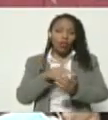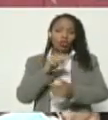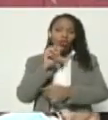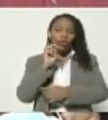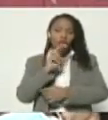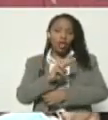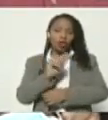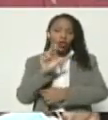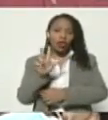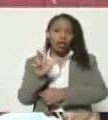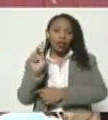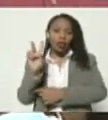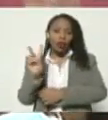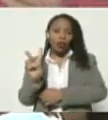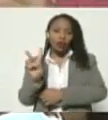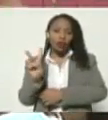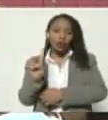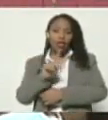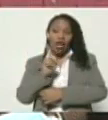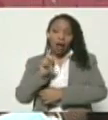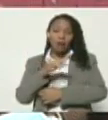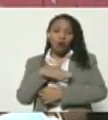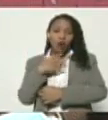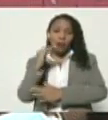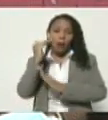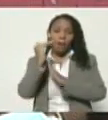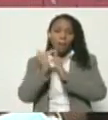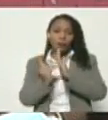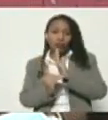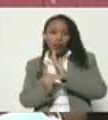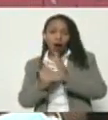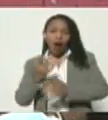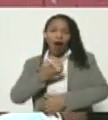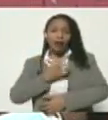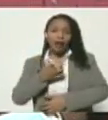1.232. Y ahí podemos bajar. A alcalde,